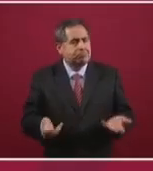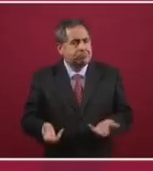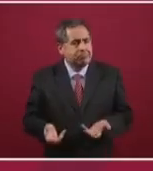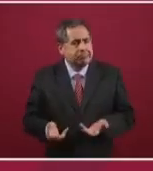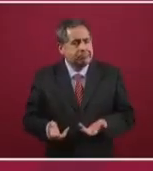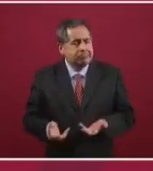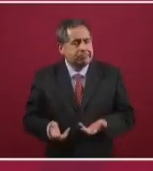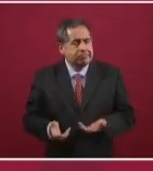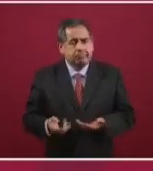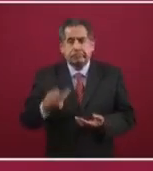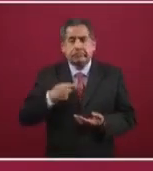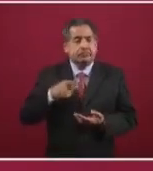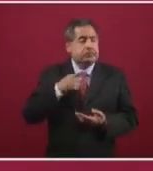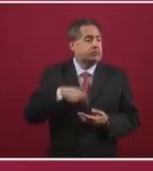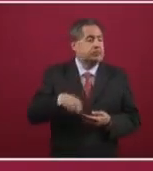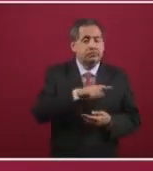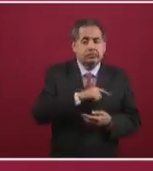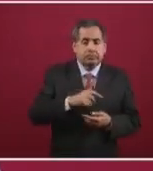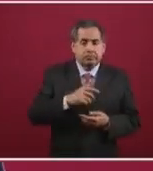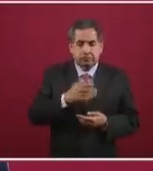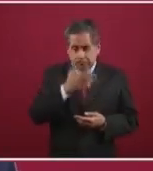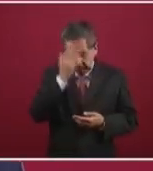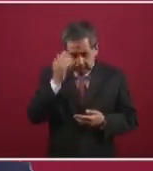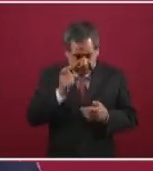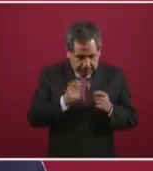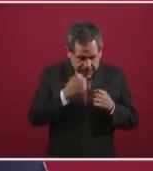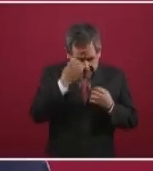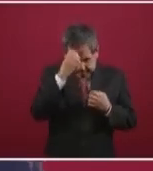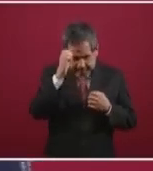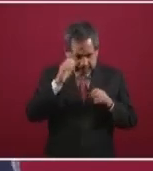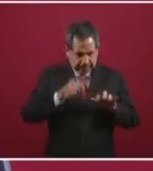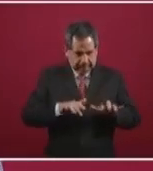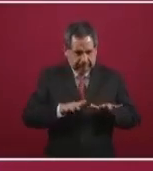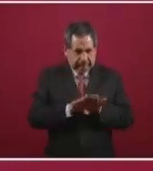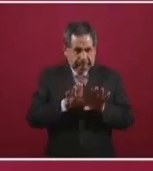Gente que ni siquiera tenía conocimiento